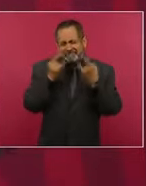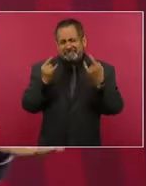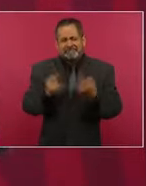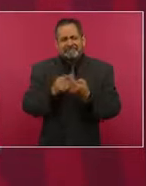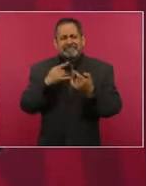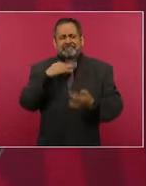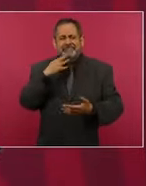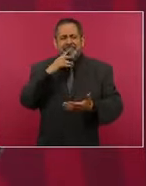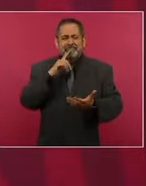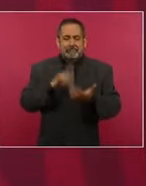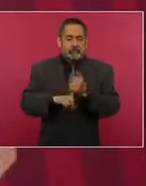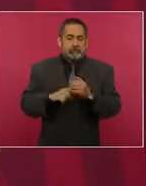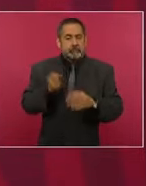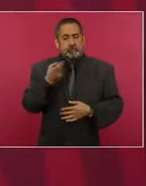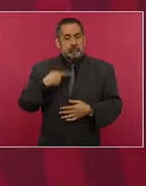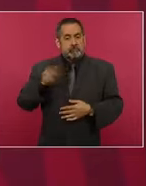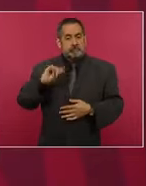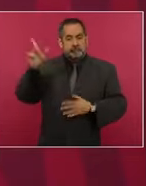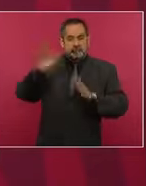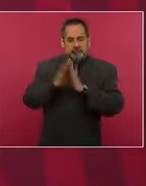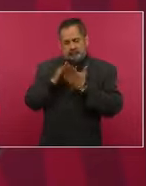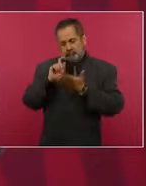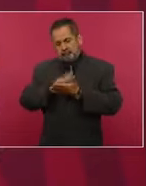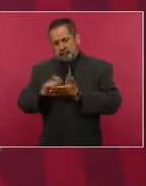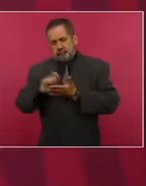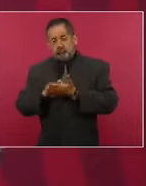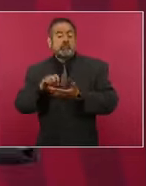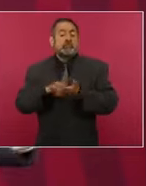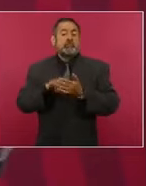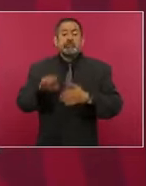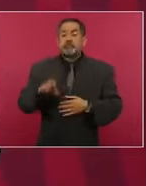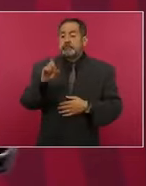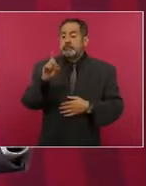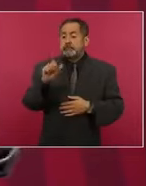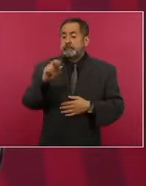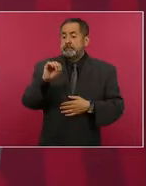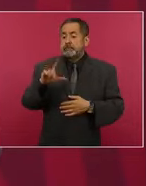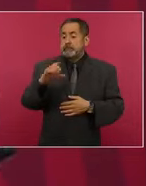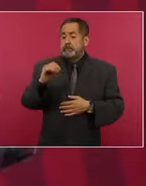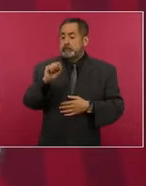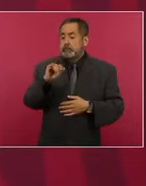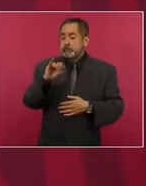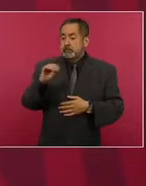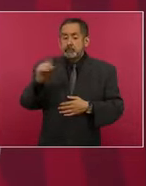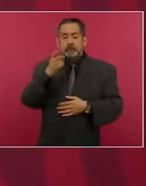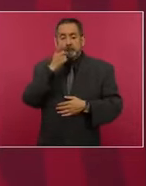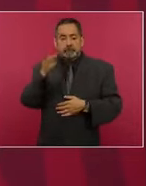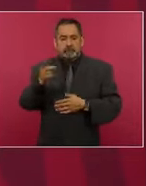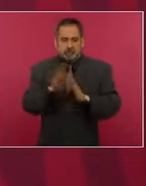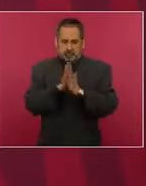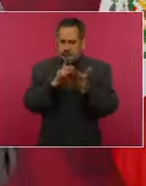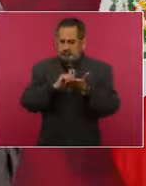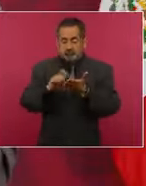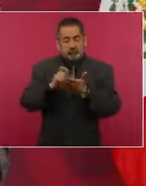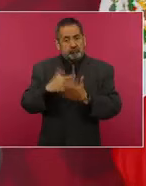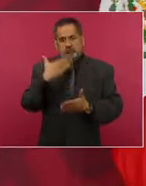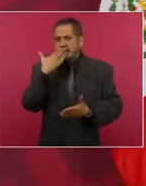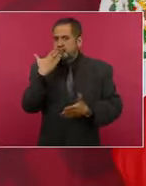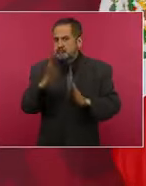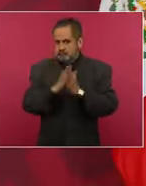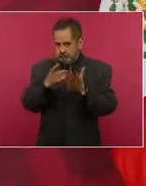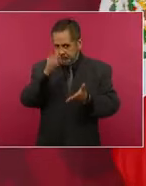pues por los grandes historiadores. Don Daniel Cosío Villegas decía en un extraordinario libro que lo